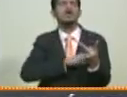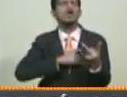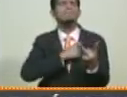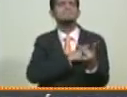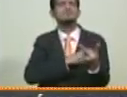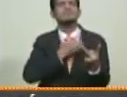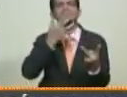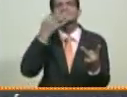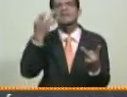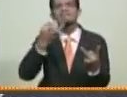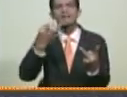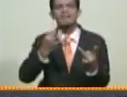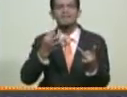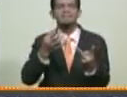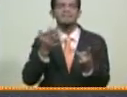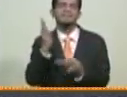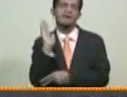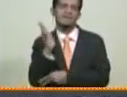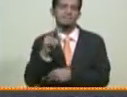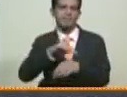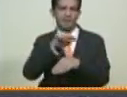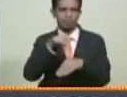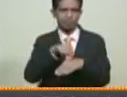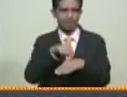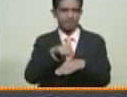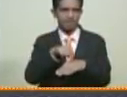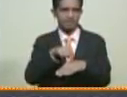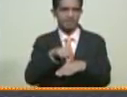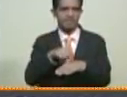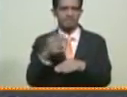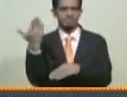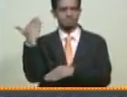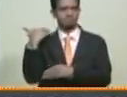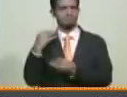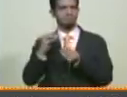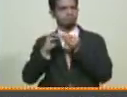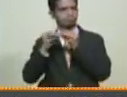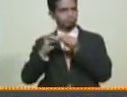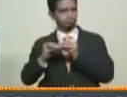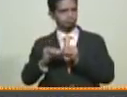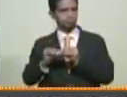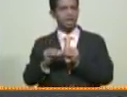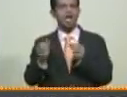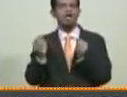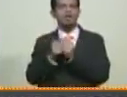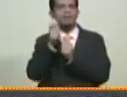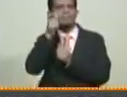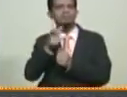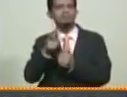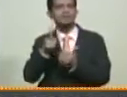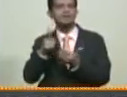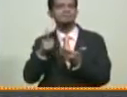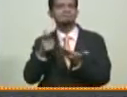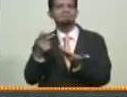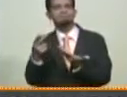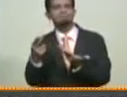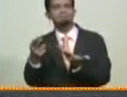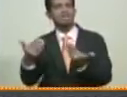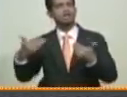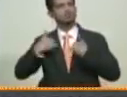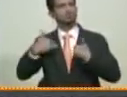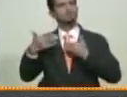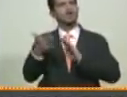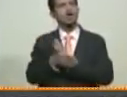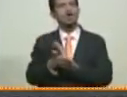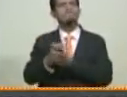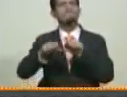de la Asamblea Nacional Constituyente revisó el proceso de reparación con las víctimas de la violencia política, para que nos dé un poco un balance